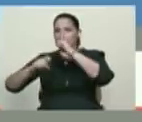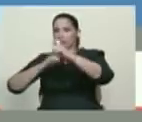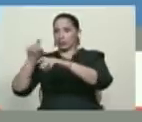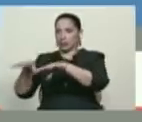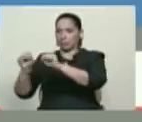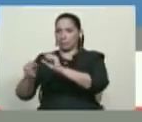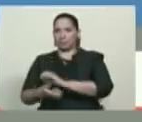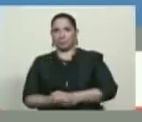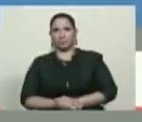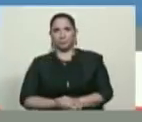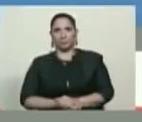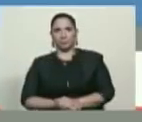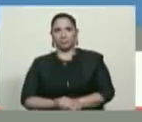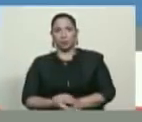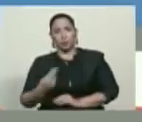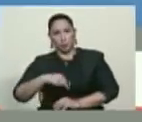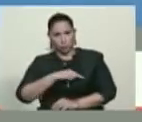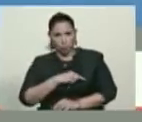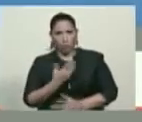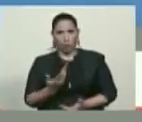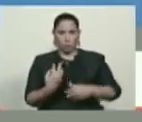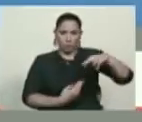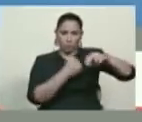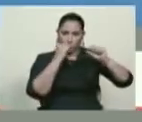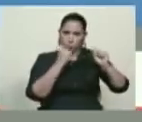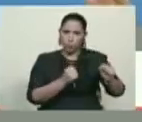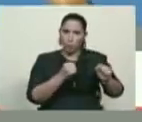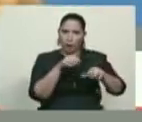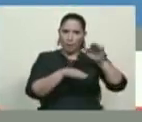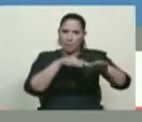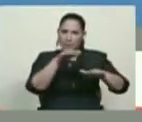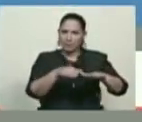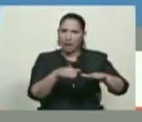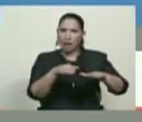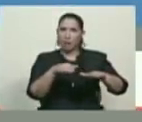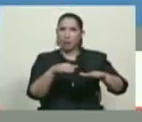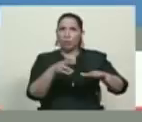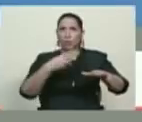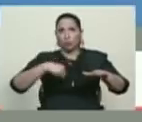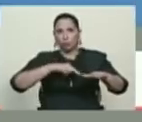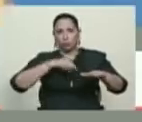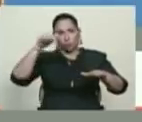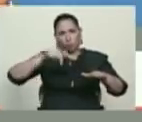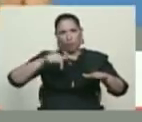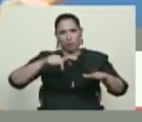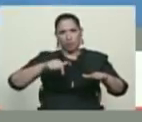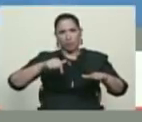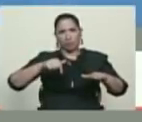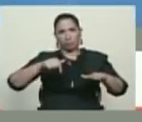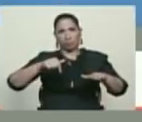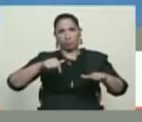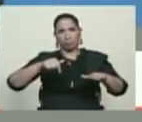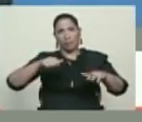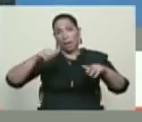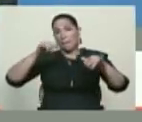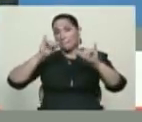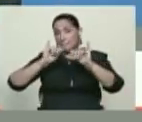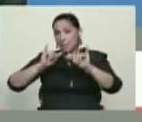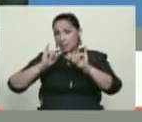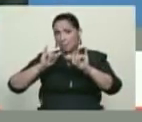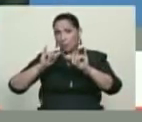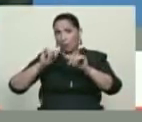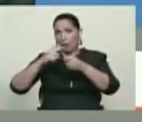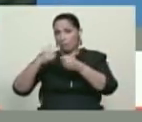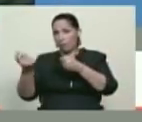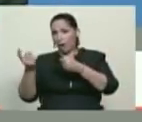neoliberales. Hemos avanzado a tal punto que hoy siguen los mismos de afuera y los